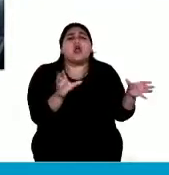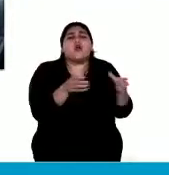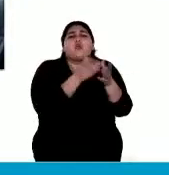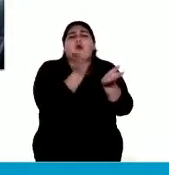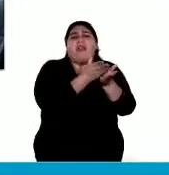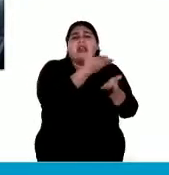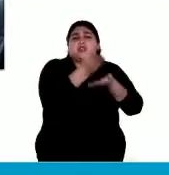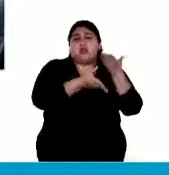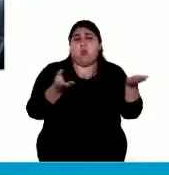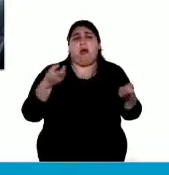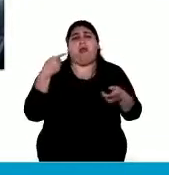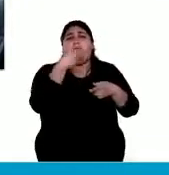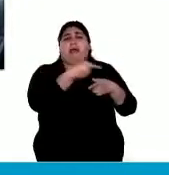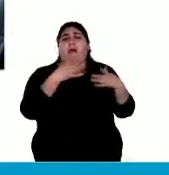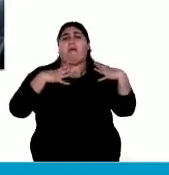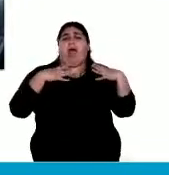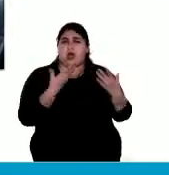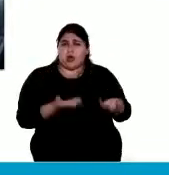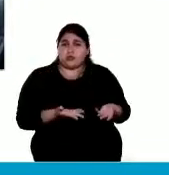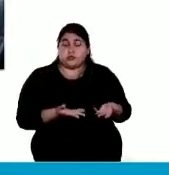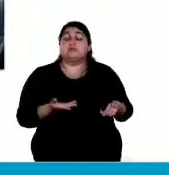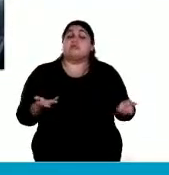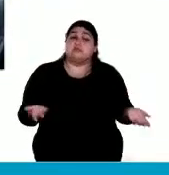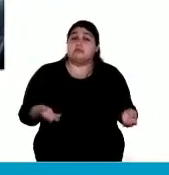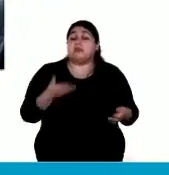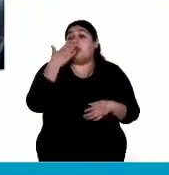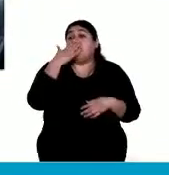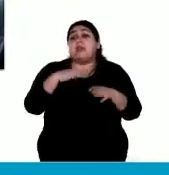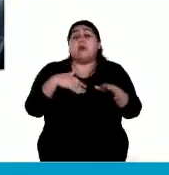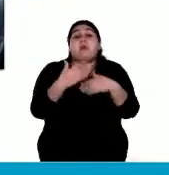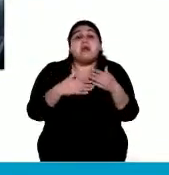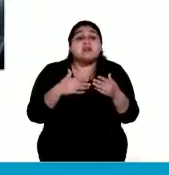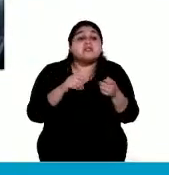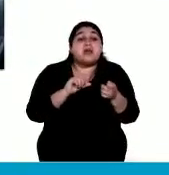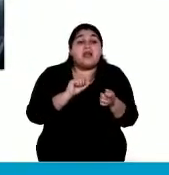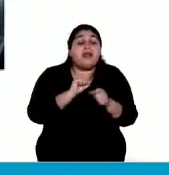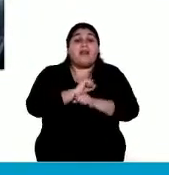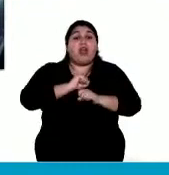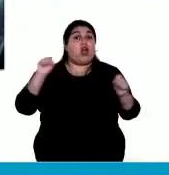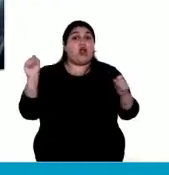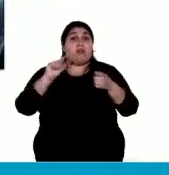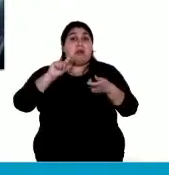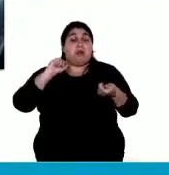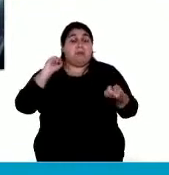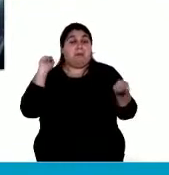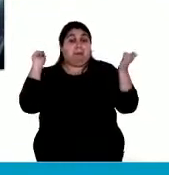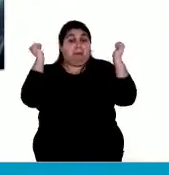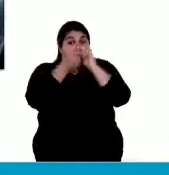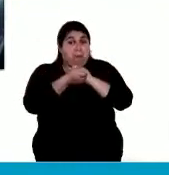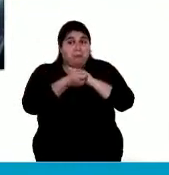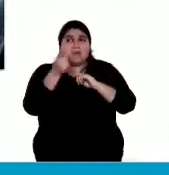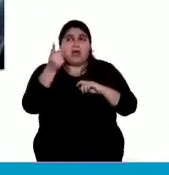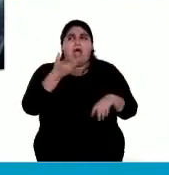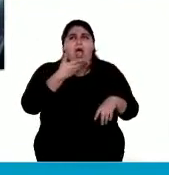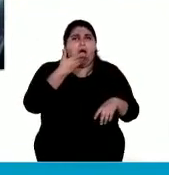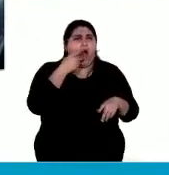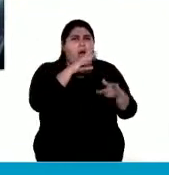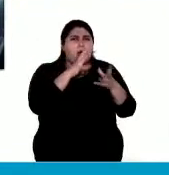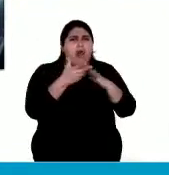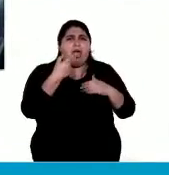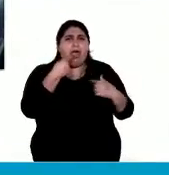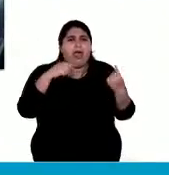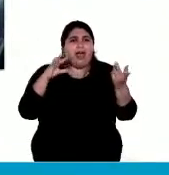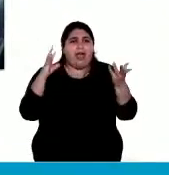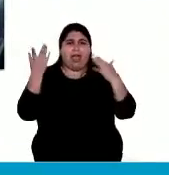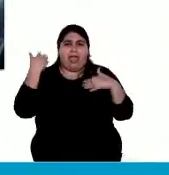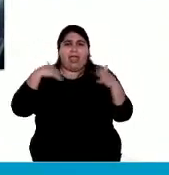humanos. Y a los 30 segundos, cuando ve, por supuesto, que es un disparate lo que ha dicho,